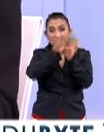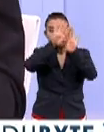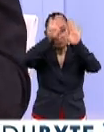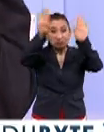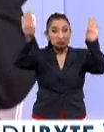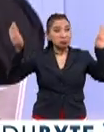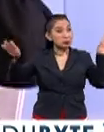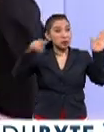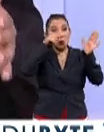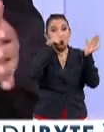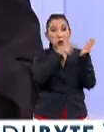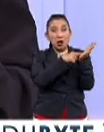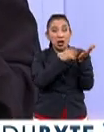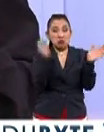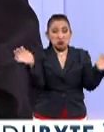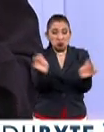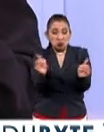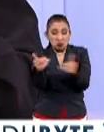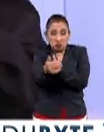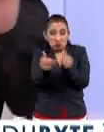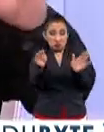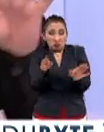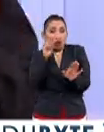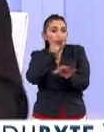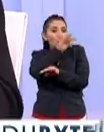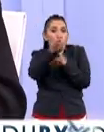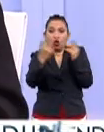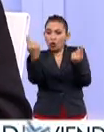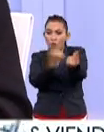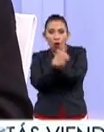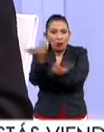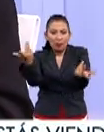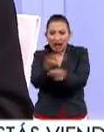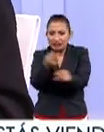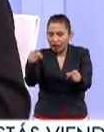casi en un lugar muy, muy pequeño, donde todo